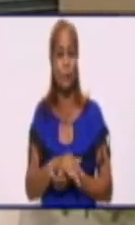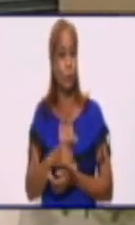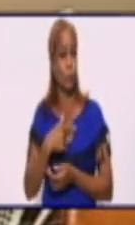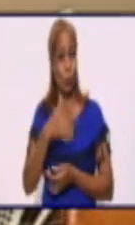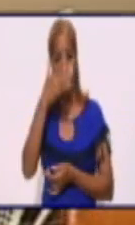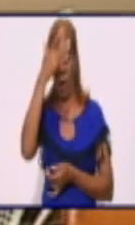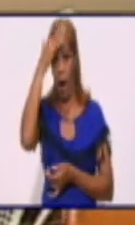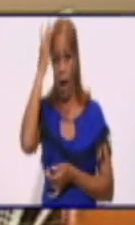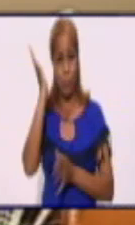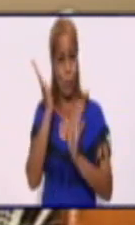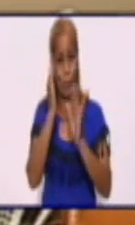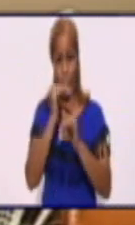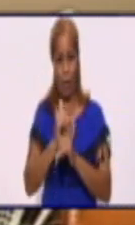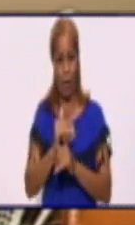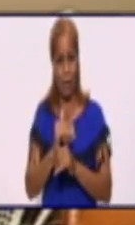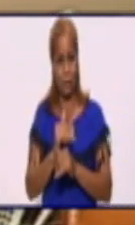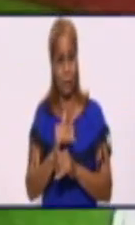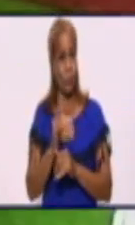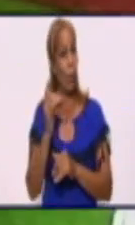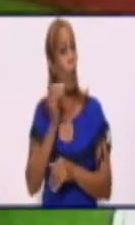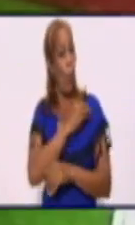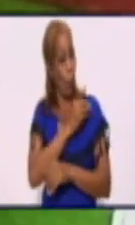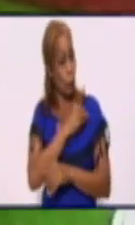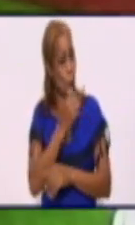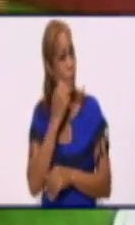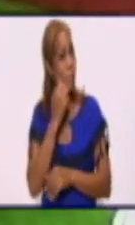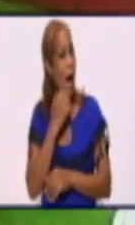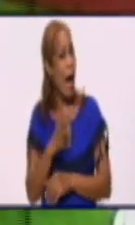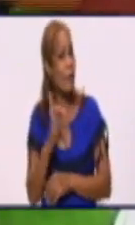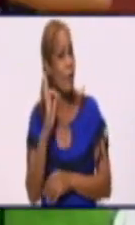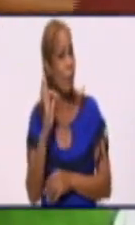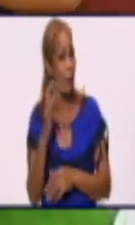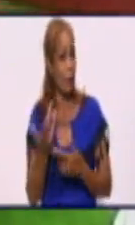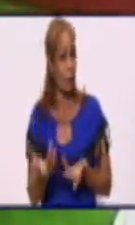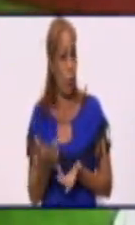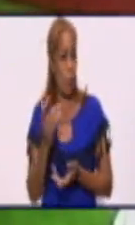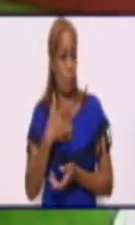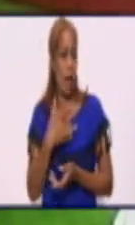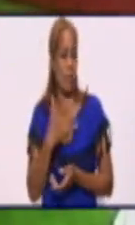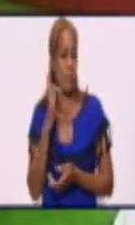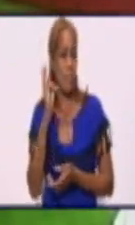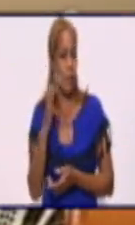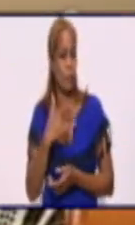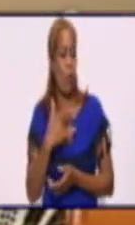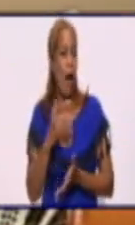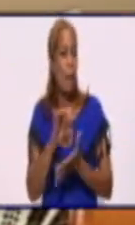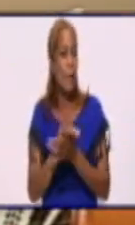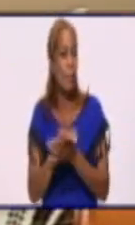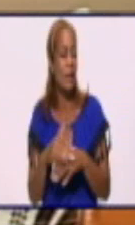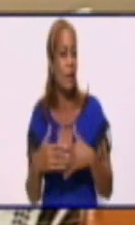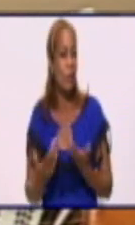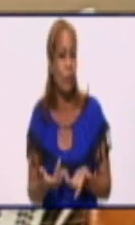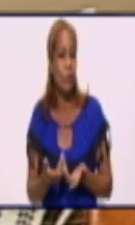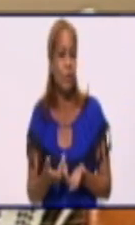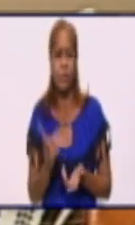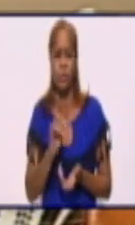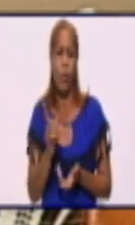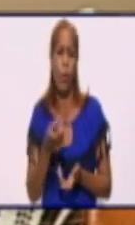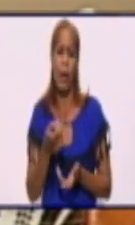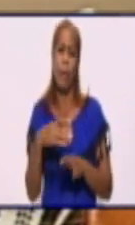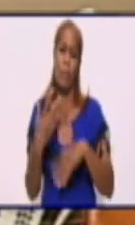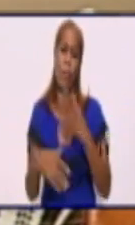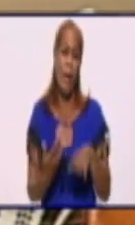calvo. Oiga, amigo. Oiga, colega, yo... más respeto a mi amigo. La edad que ha pasado por aquí, ¿entiendes?